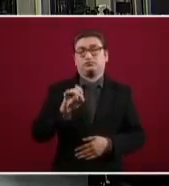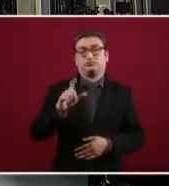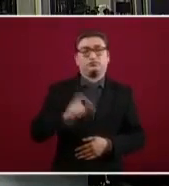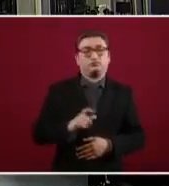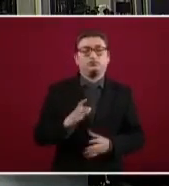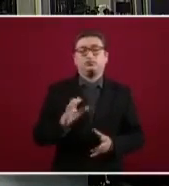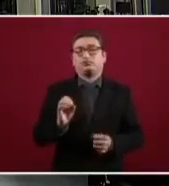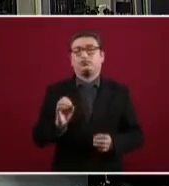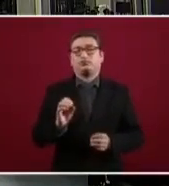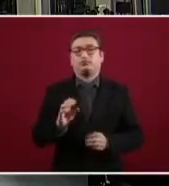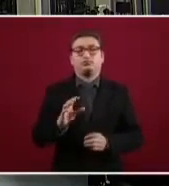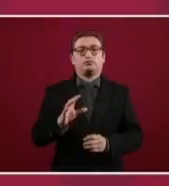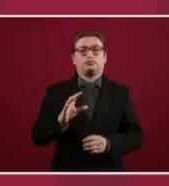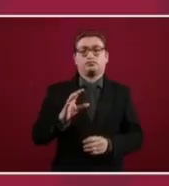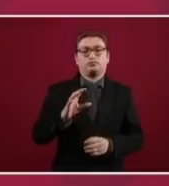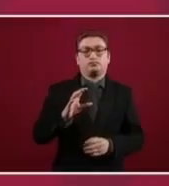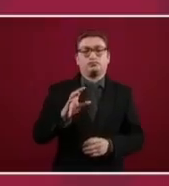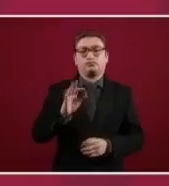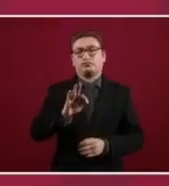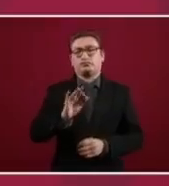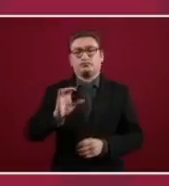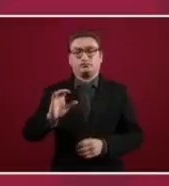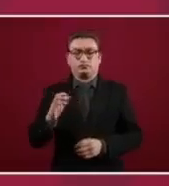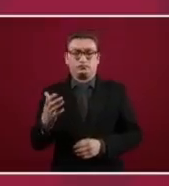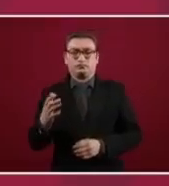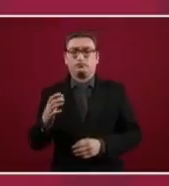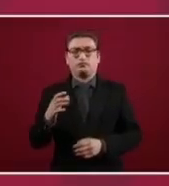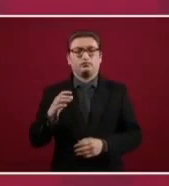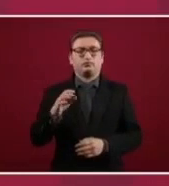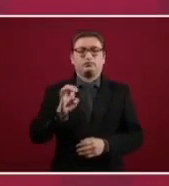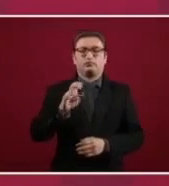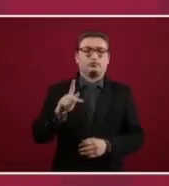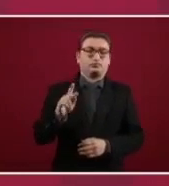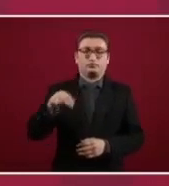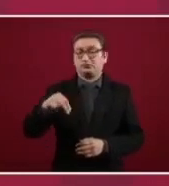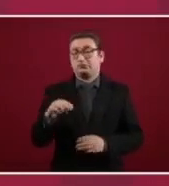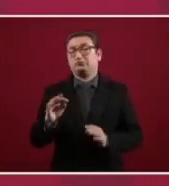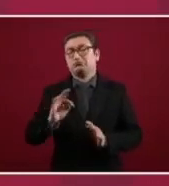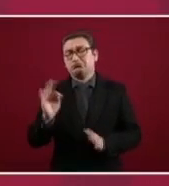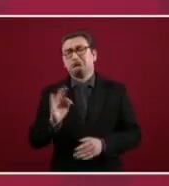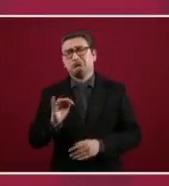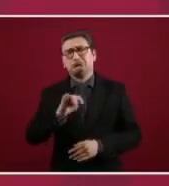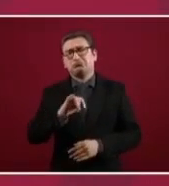presidente calderón el ex presidente de peña pues sí